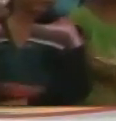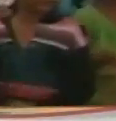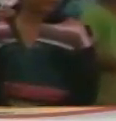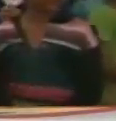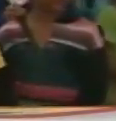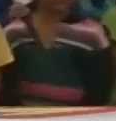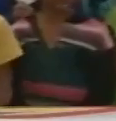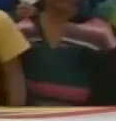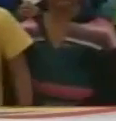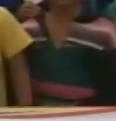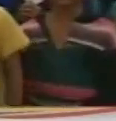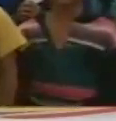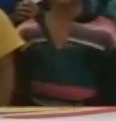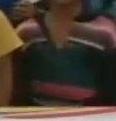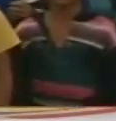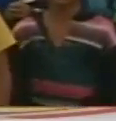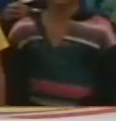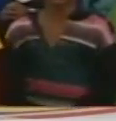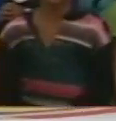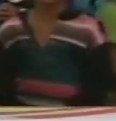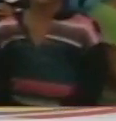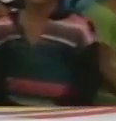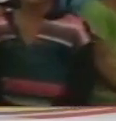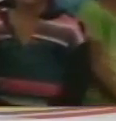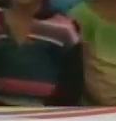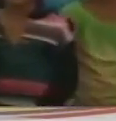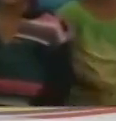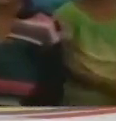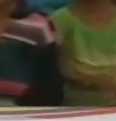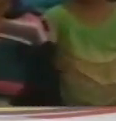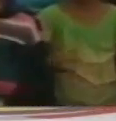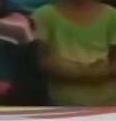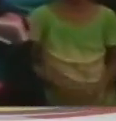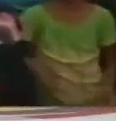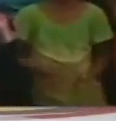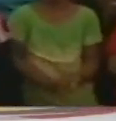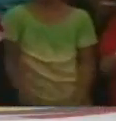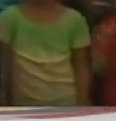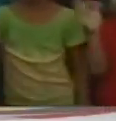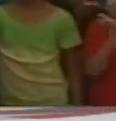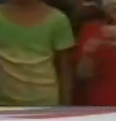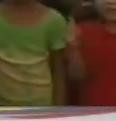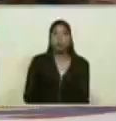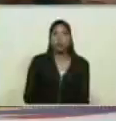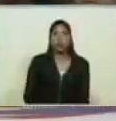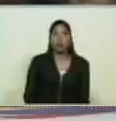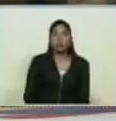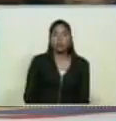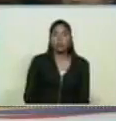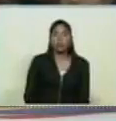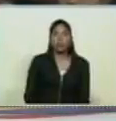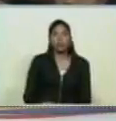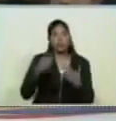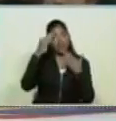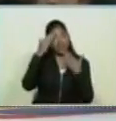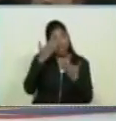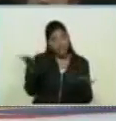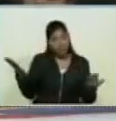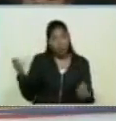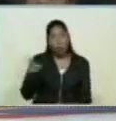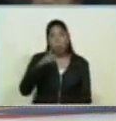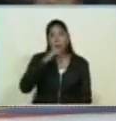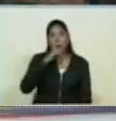exigiendo de esas 3.000 casas de alimentación antes de terminar el año 2017. Un saludo revolucionario,